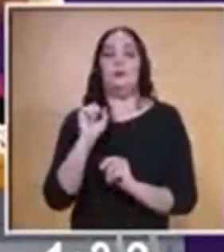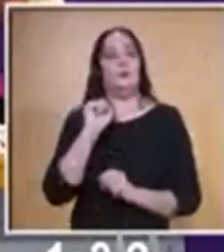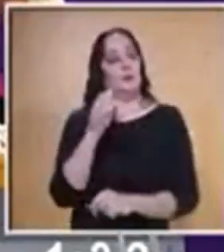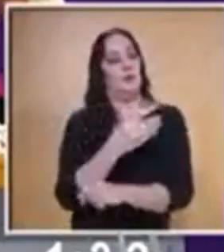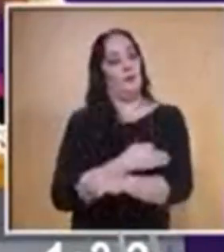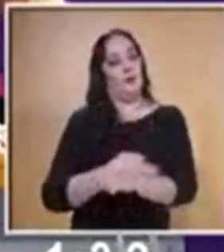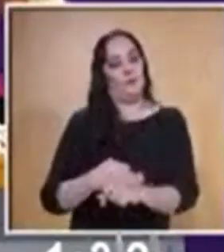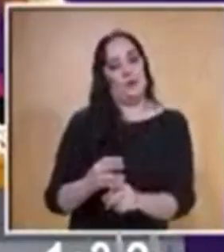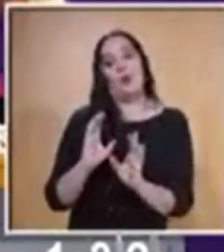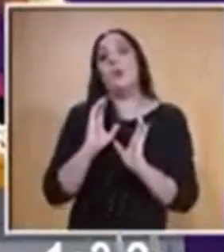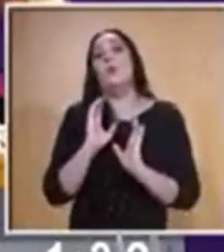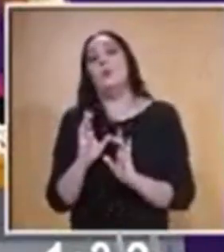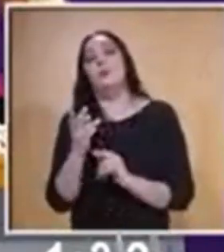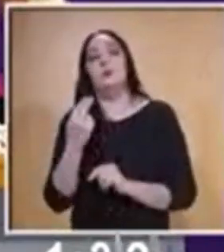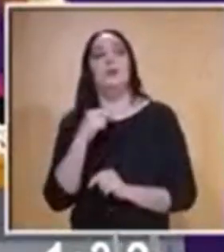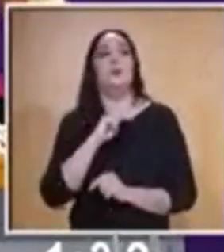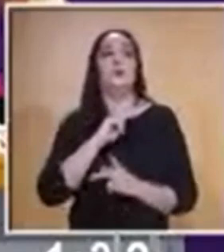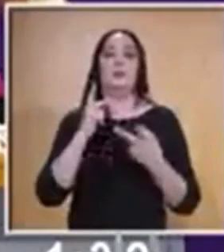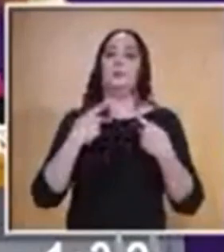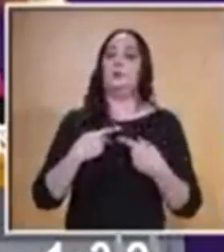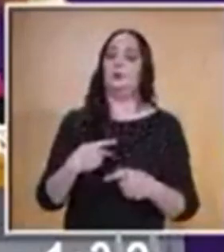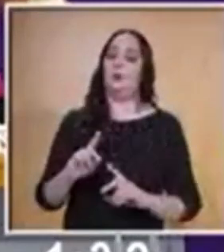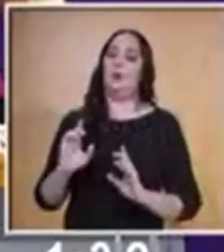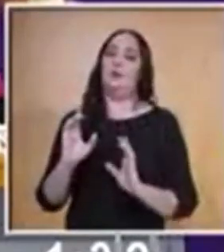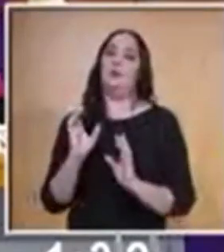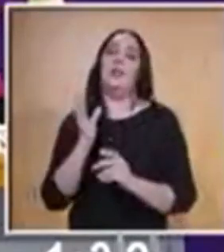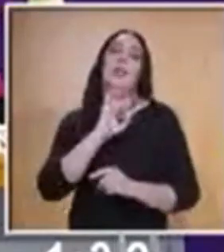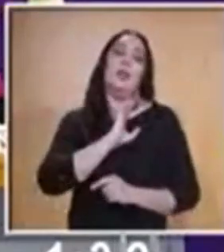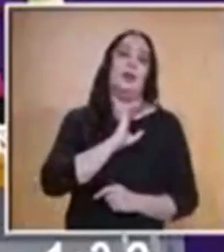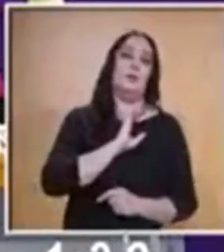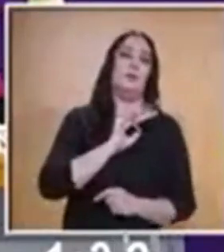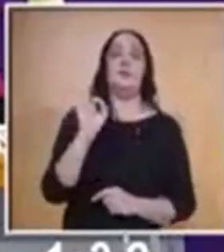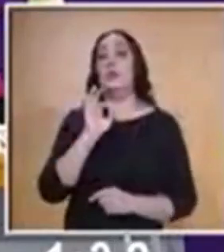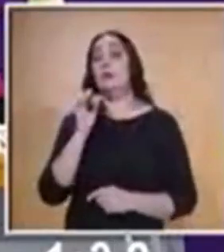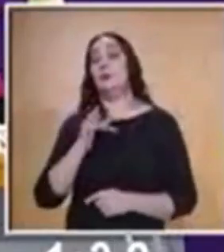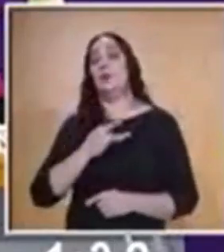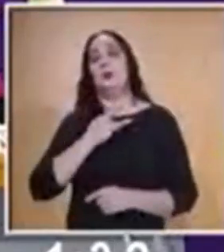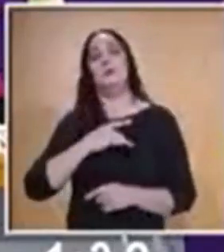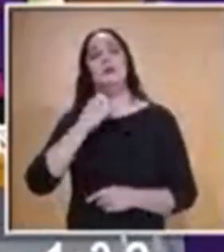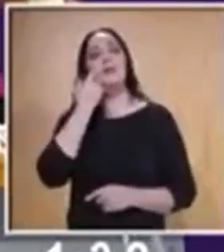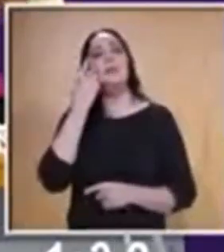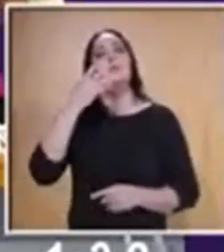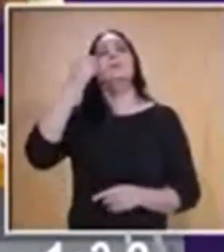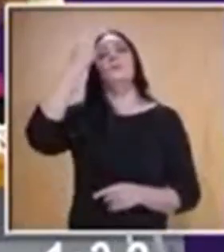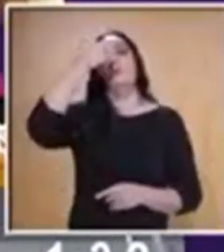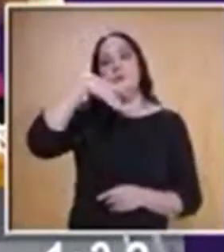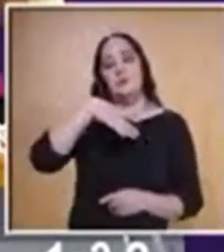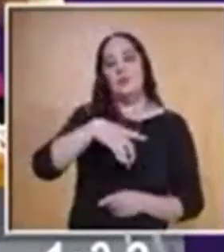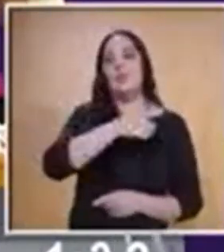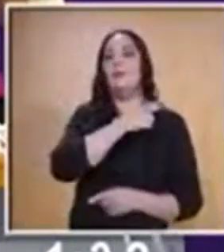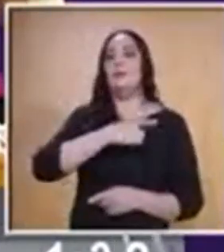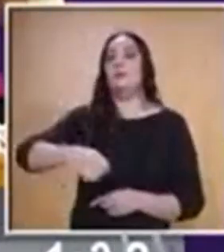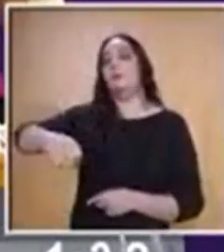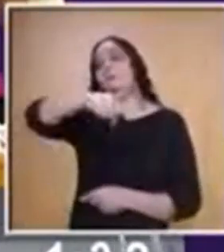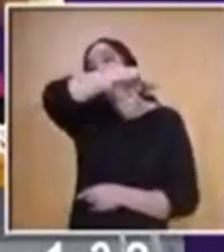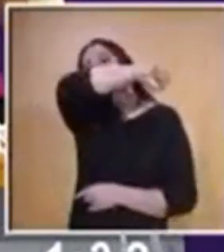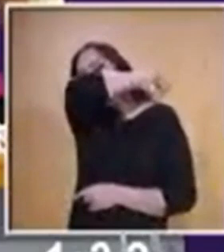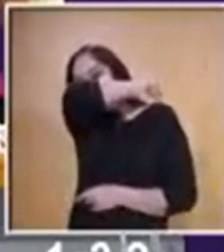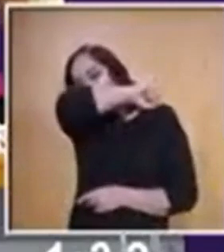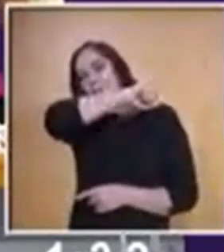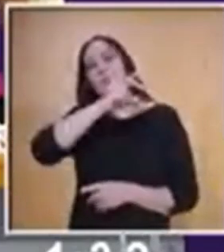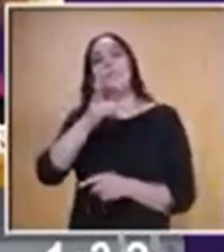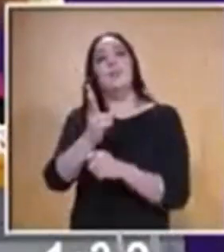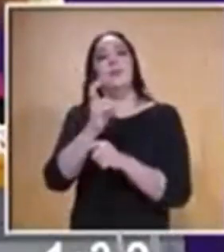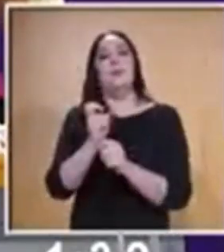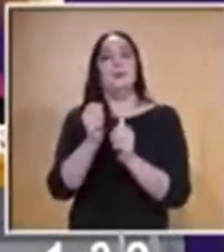seres queridos. Si nos dan ganas de estornudar, hay que hacerlo en la parte interna del ángulo de nuestro codo. Ajá. Pues te invitamos a quedarte